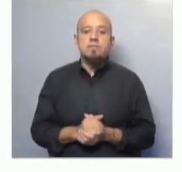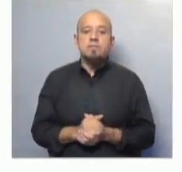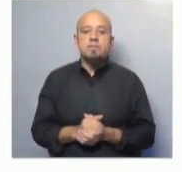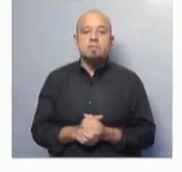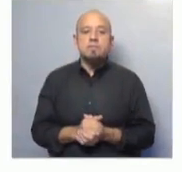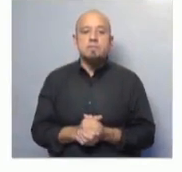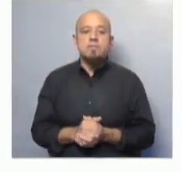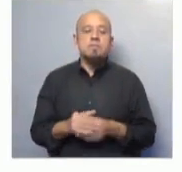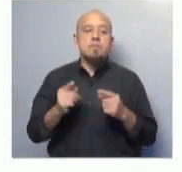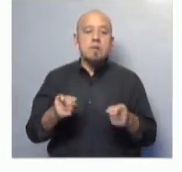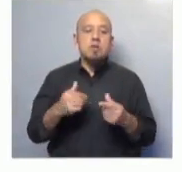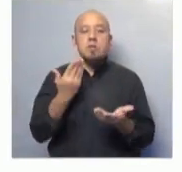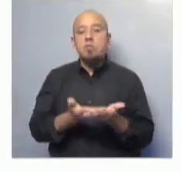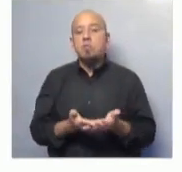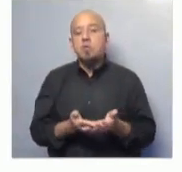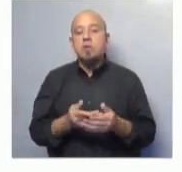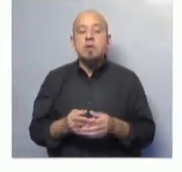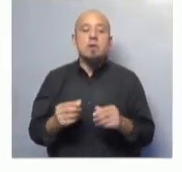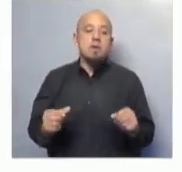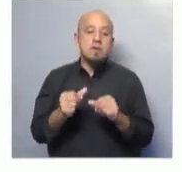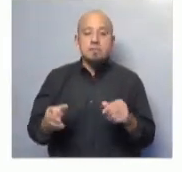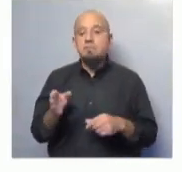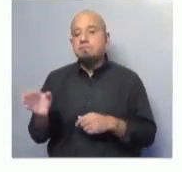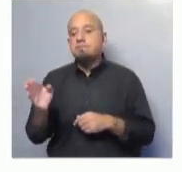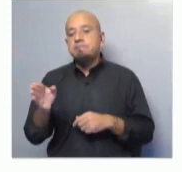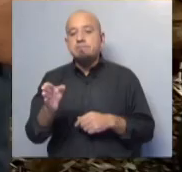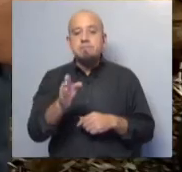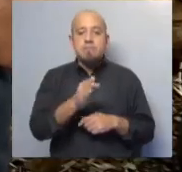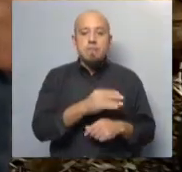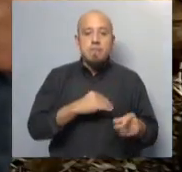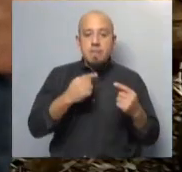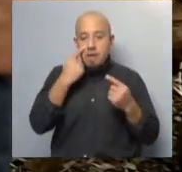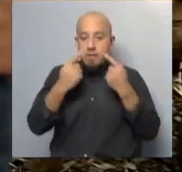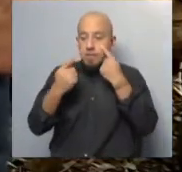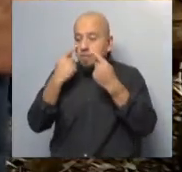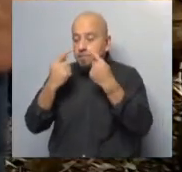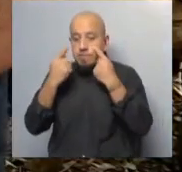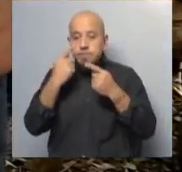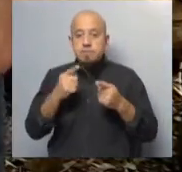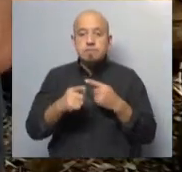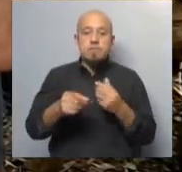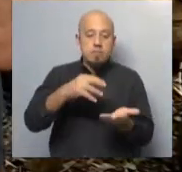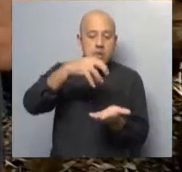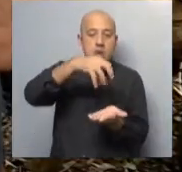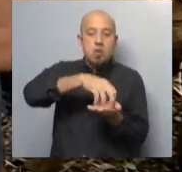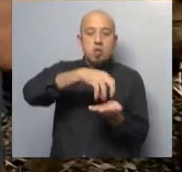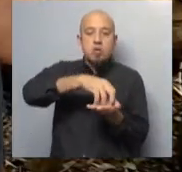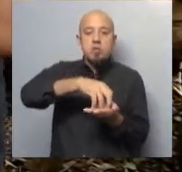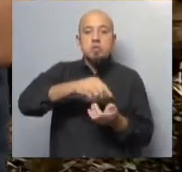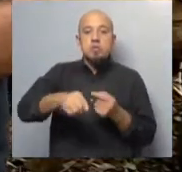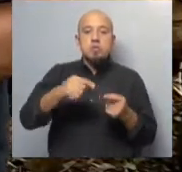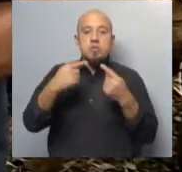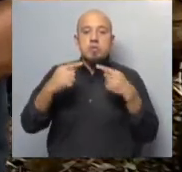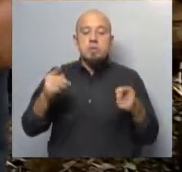Y modo hongo lo que se propone es eso, hacer recorridos para descubrir, ver y observar hongos silvestres en